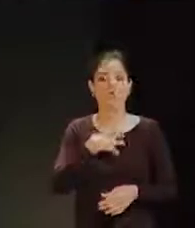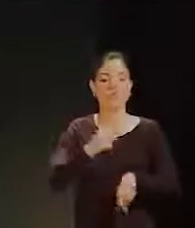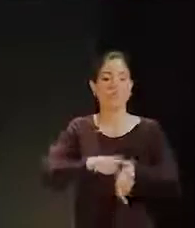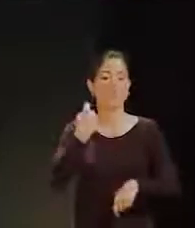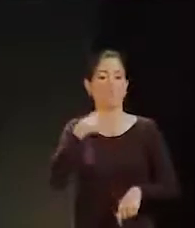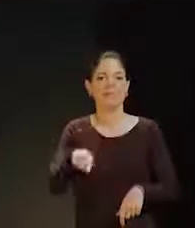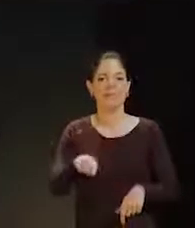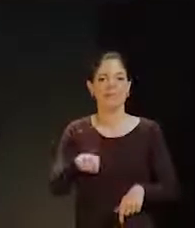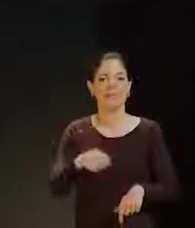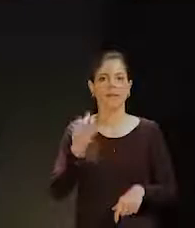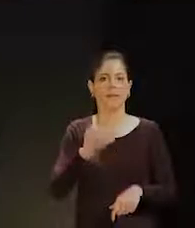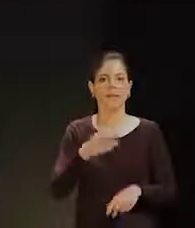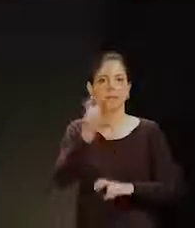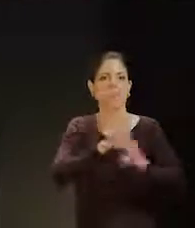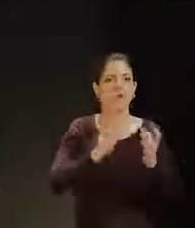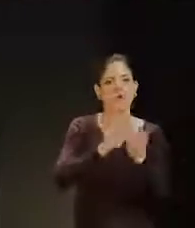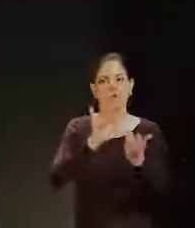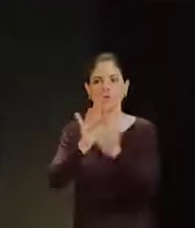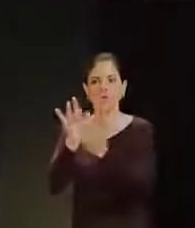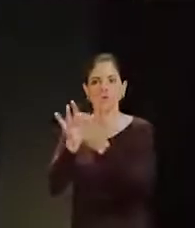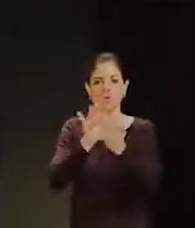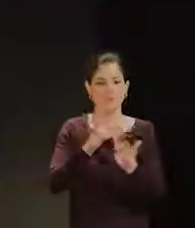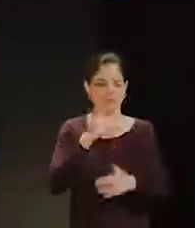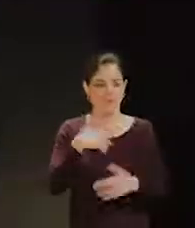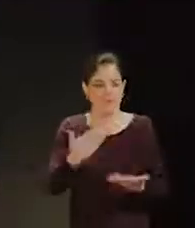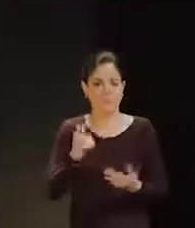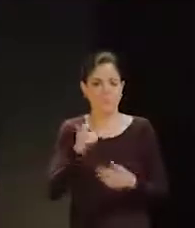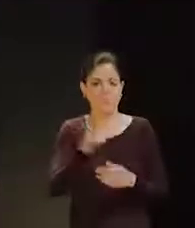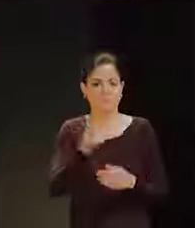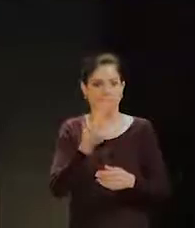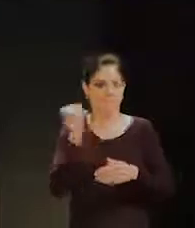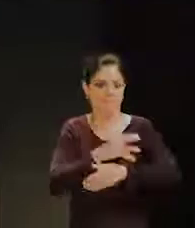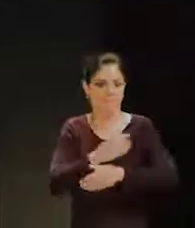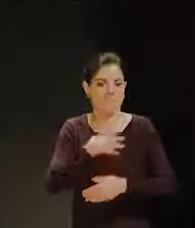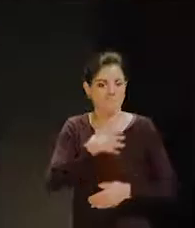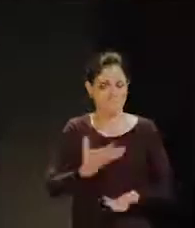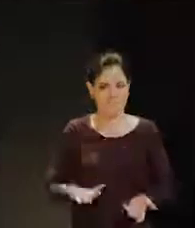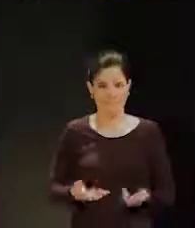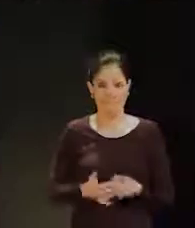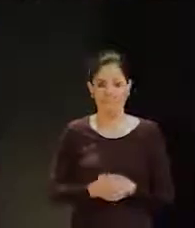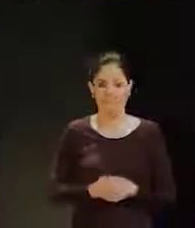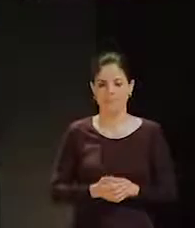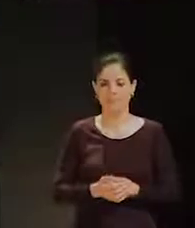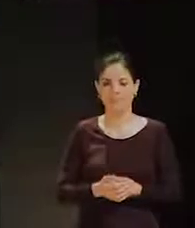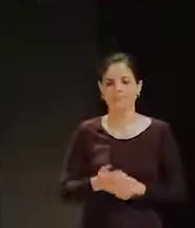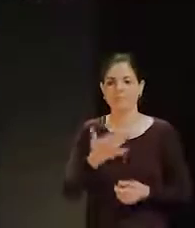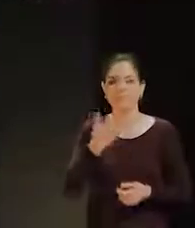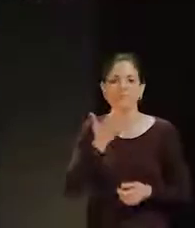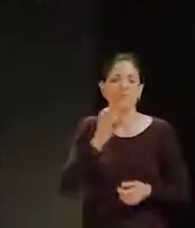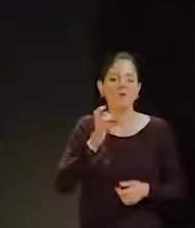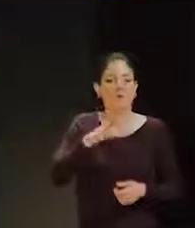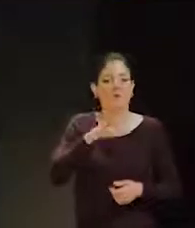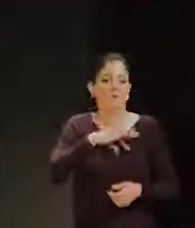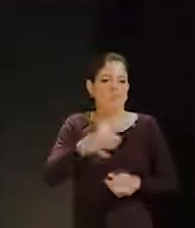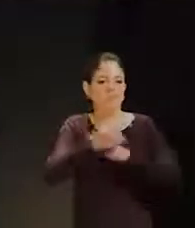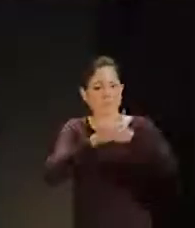tiempo andando a proponerme en contexto que magari tengo más dinero, pero no van a considerar como posible mi